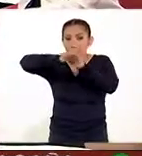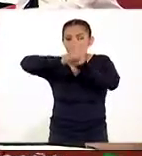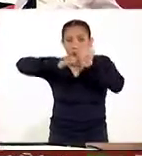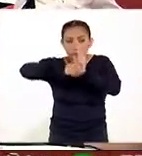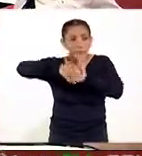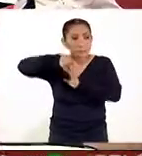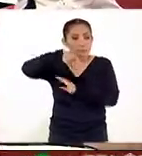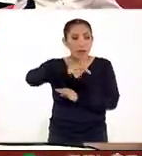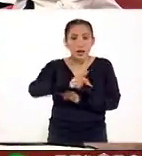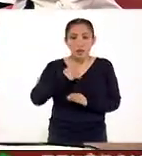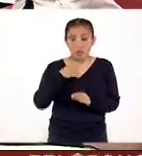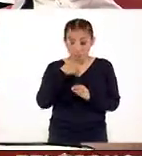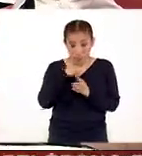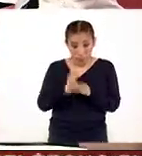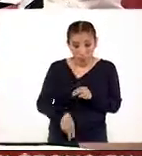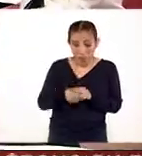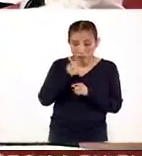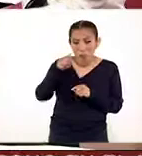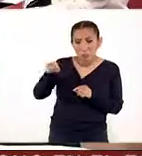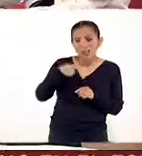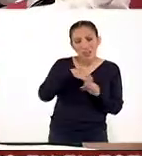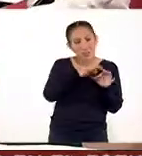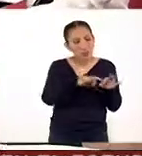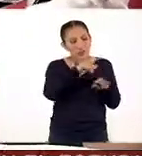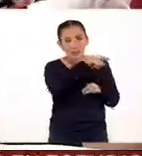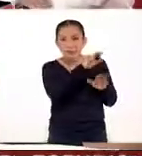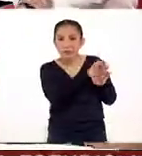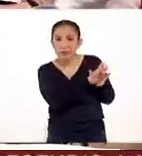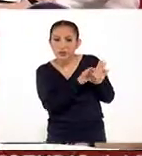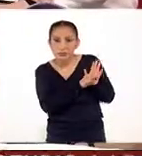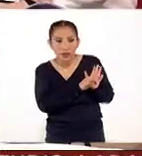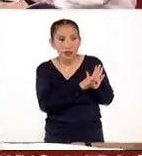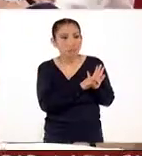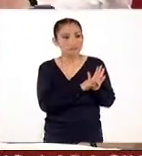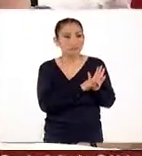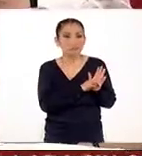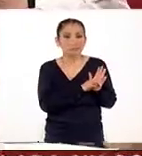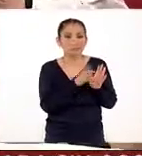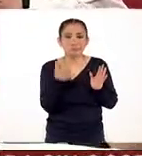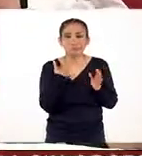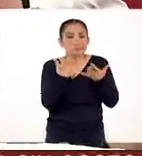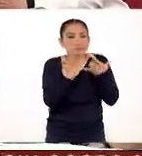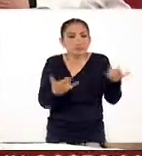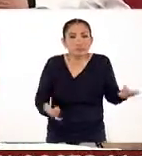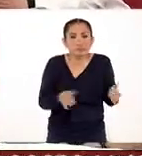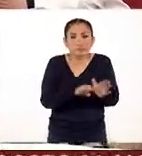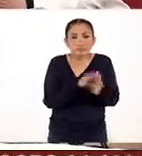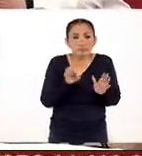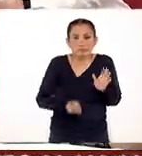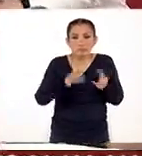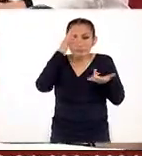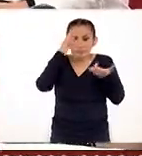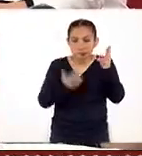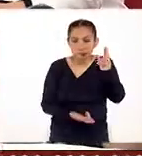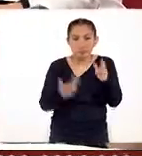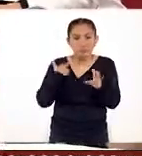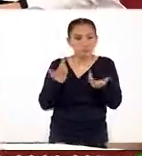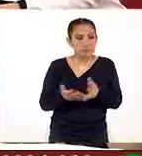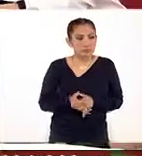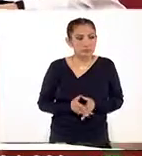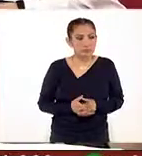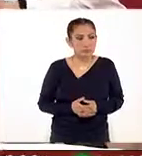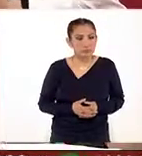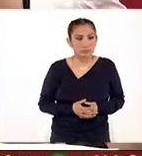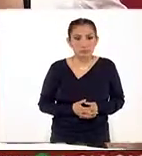no le dices al niño por qué es importante, por ejemplo, un hecho histórico como puede ser la Revolución, que